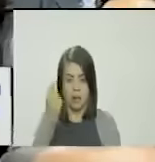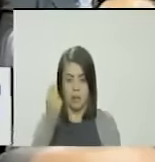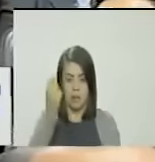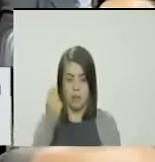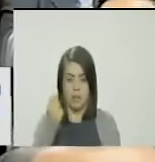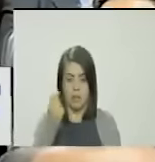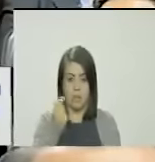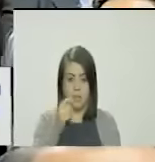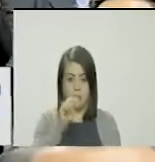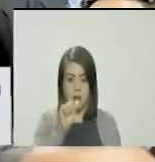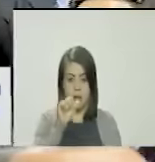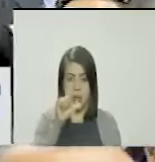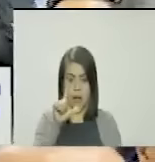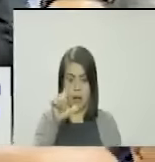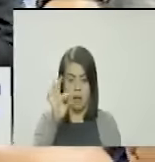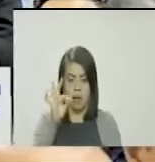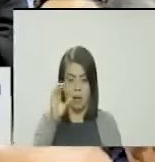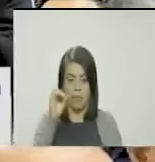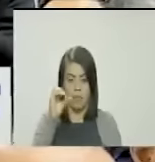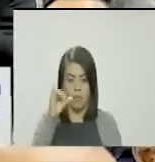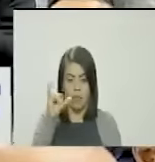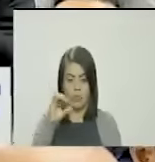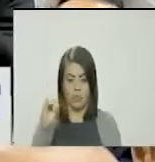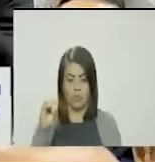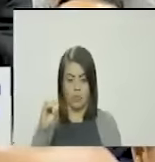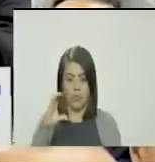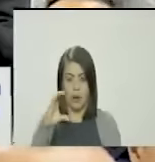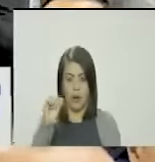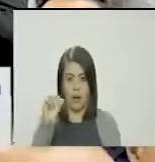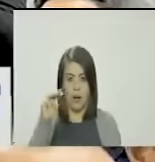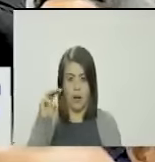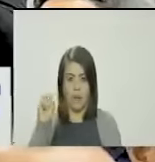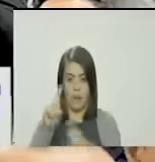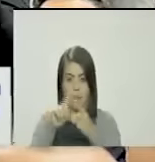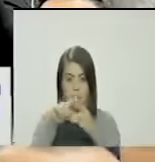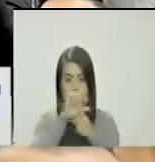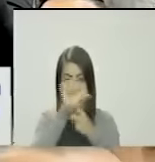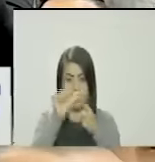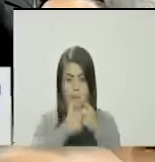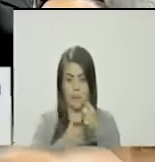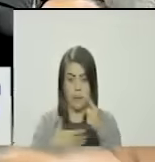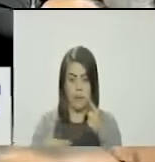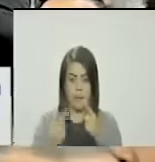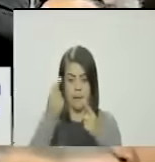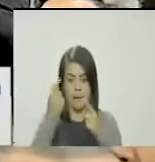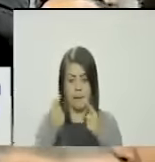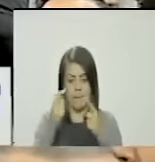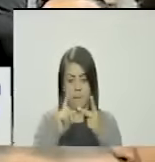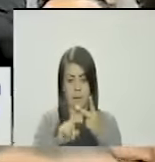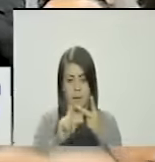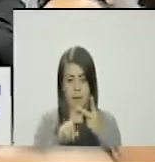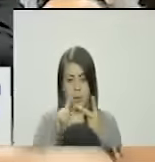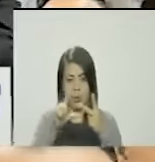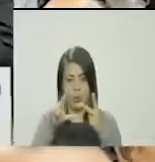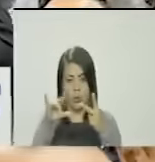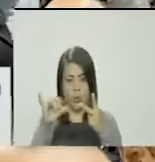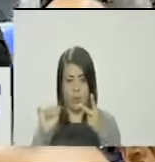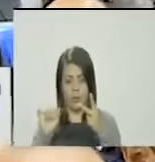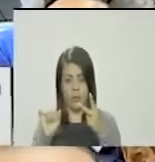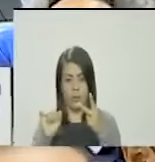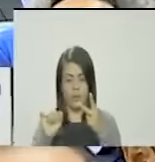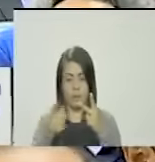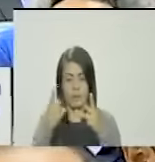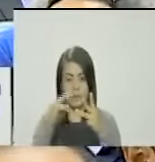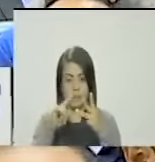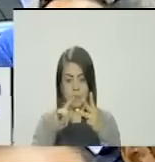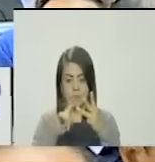diputado Alfonso Campos, en la primera vicepresidencia al diputado Luis Parra